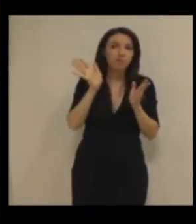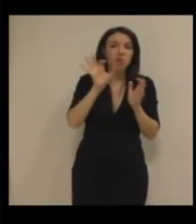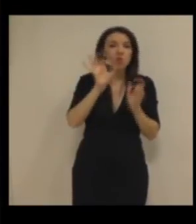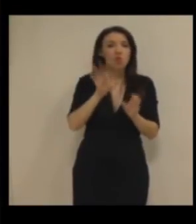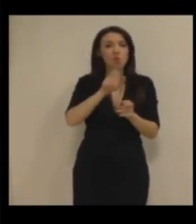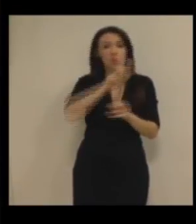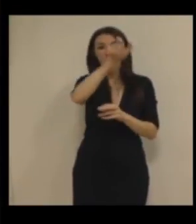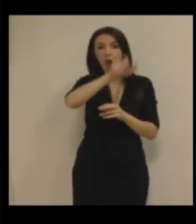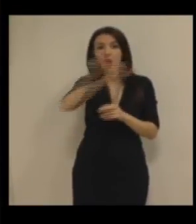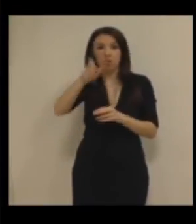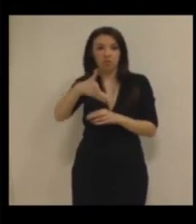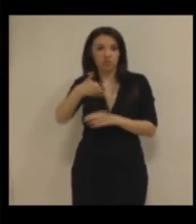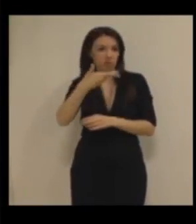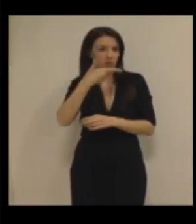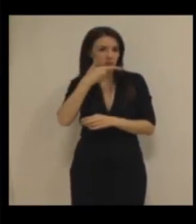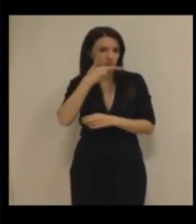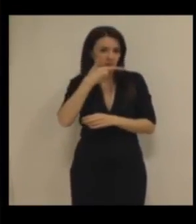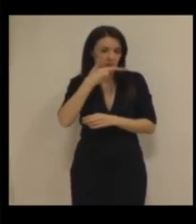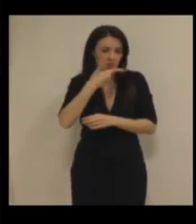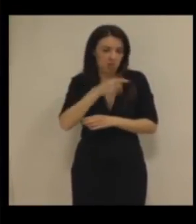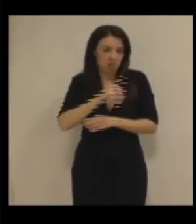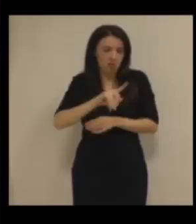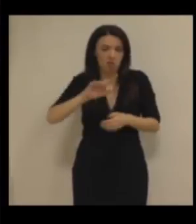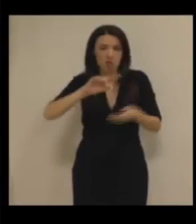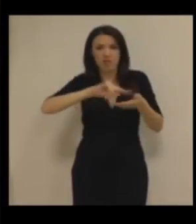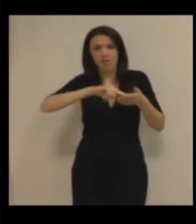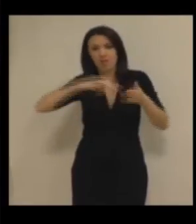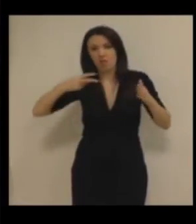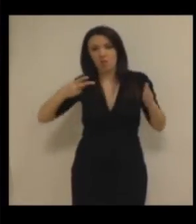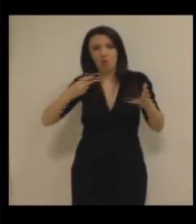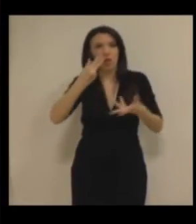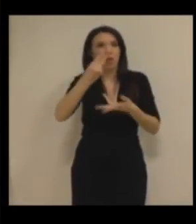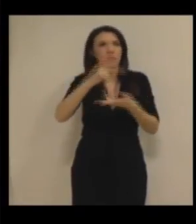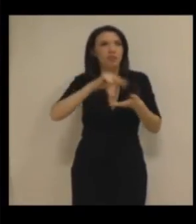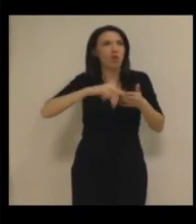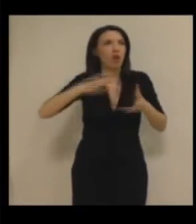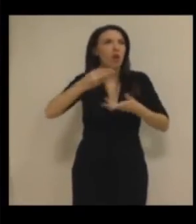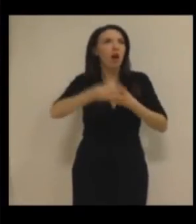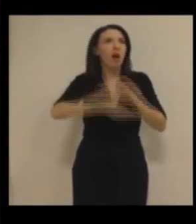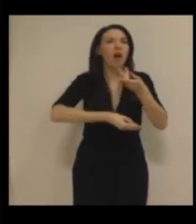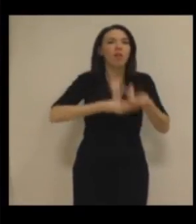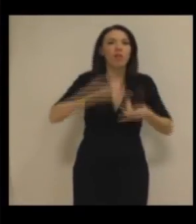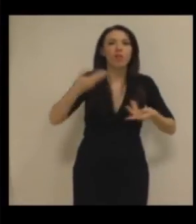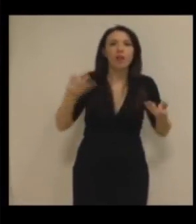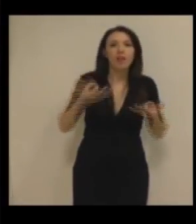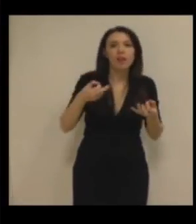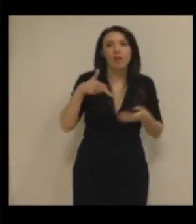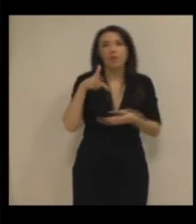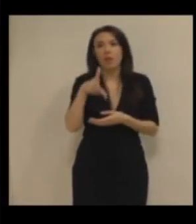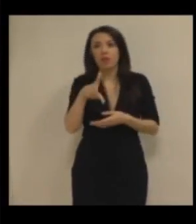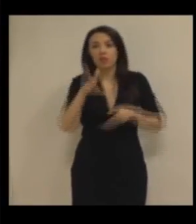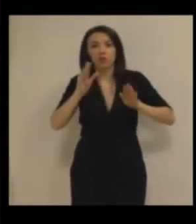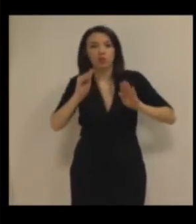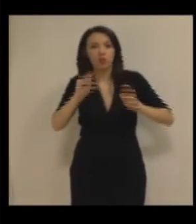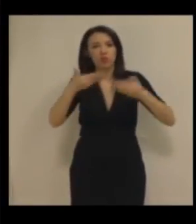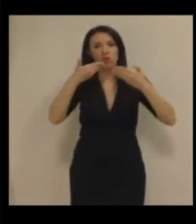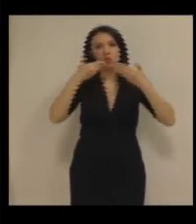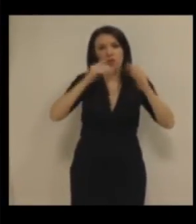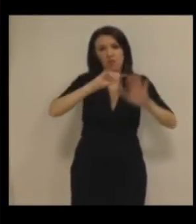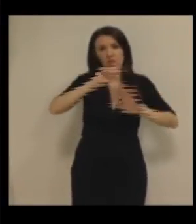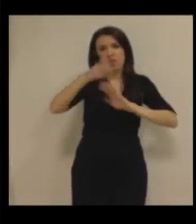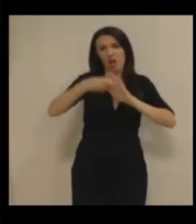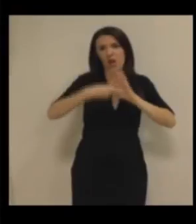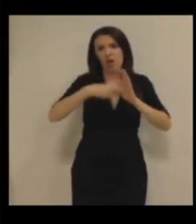un desconocimiento enorme de la propia tecnología, qué es lo que hace la tecnología, cuáles son sus derechos a través de la legislación que ya